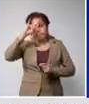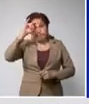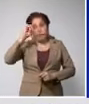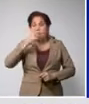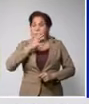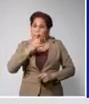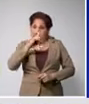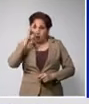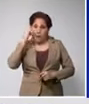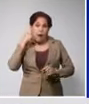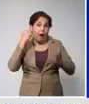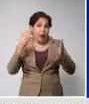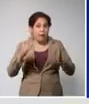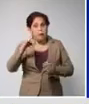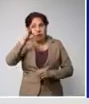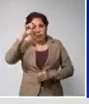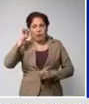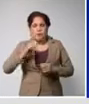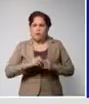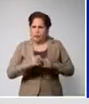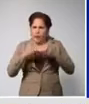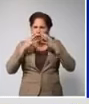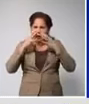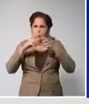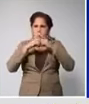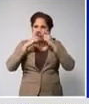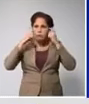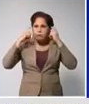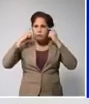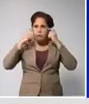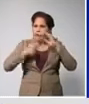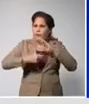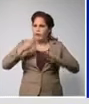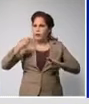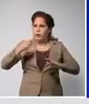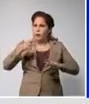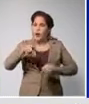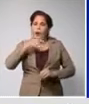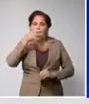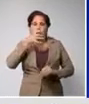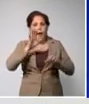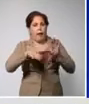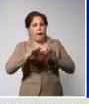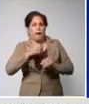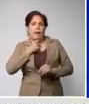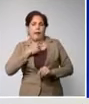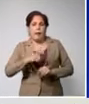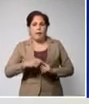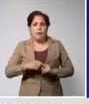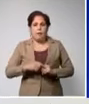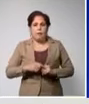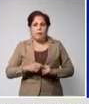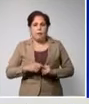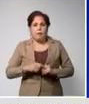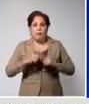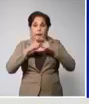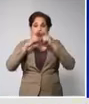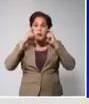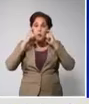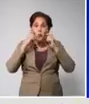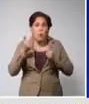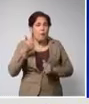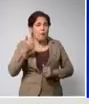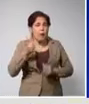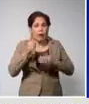sí. ¿Cuán necesario es? Porque incluso se refería a que, usted ha explicado muchas veces aquí, cuán efectivo es el uso del nasobuco a